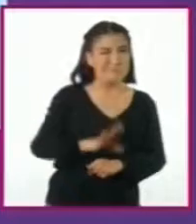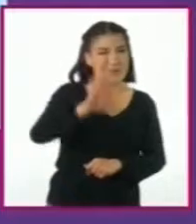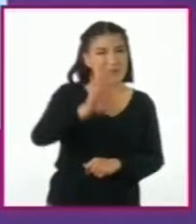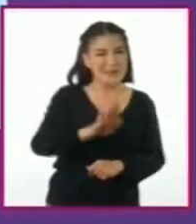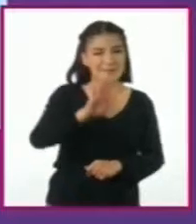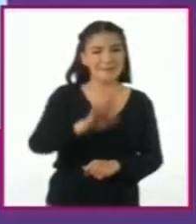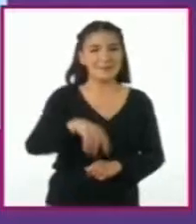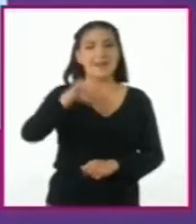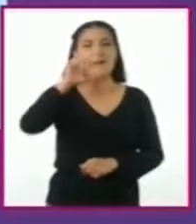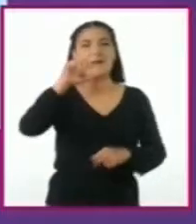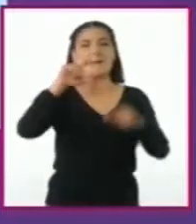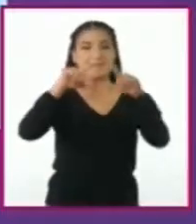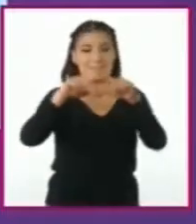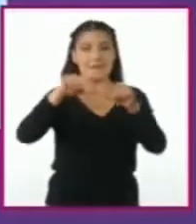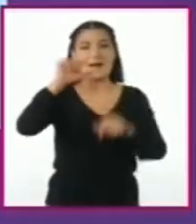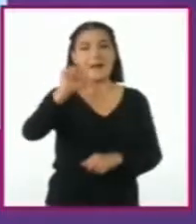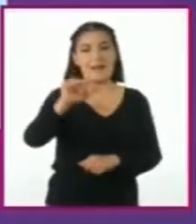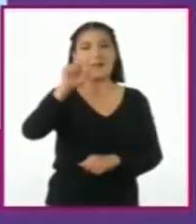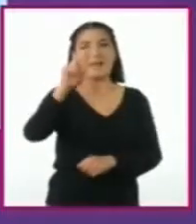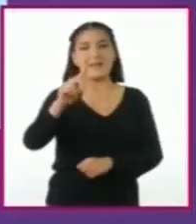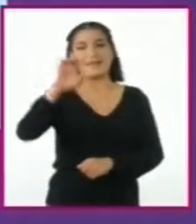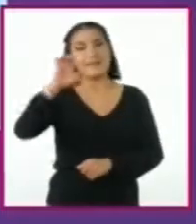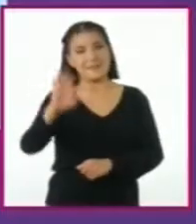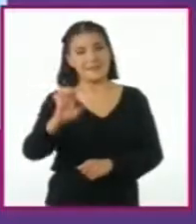al triángulo ADE.